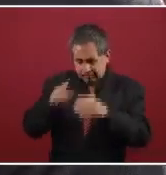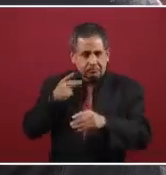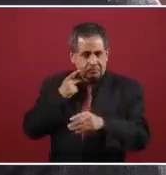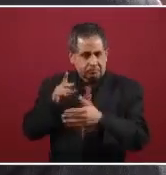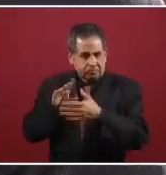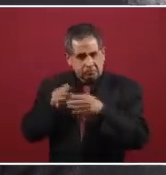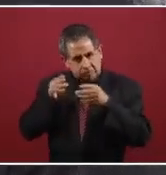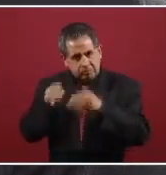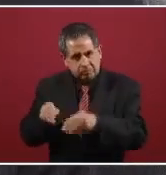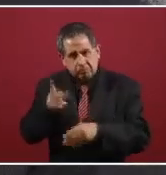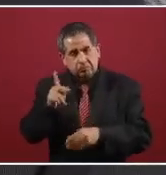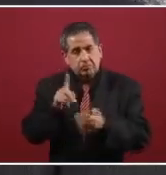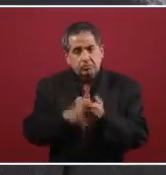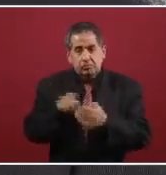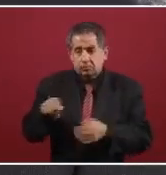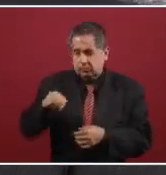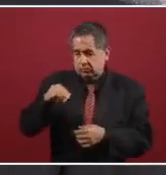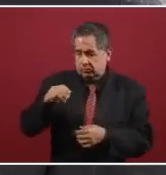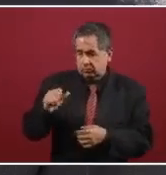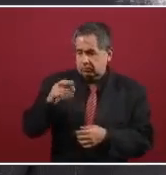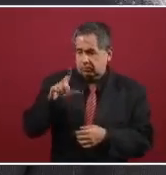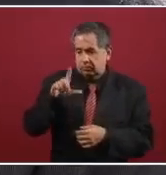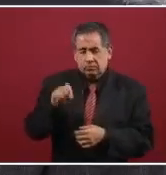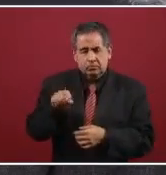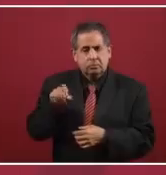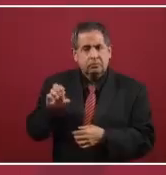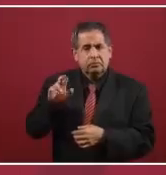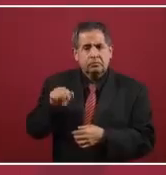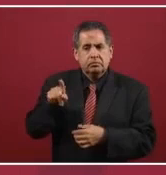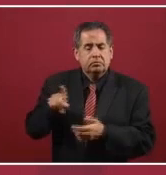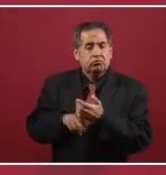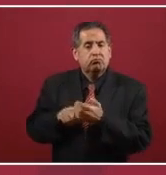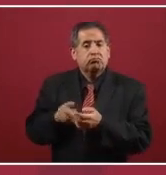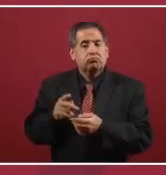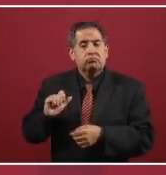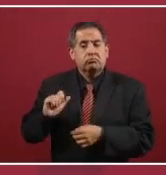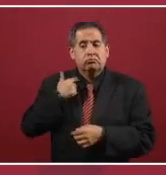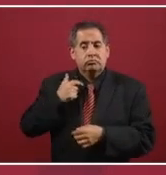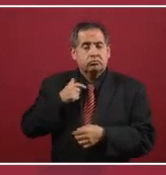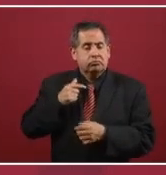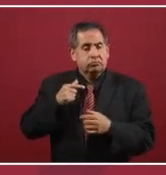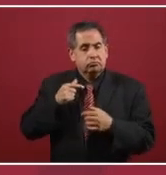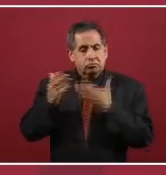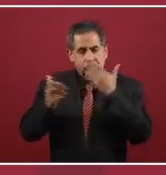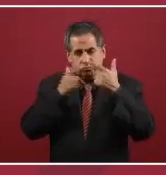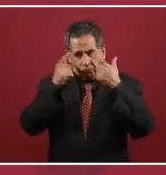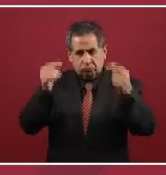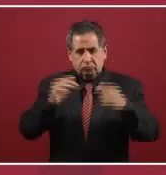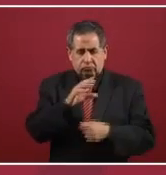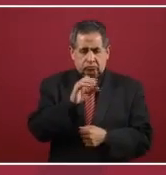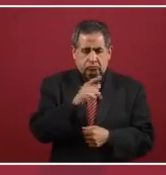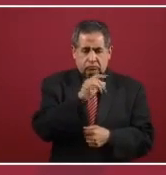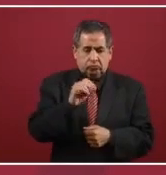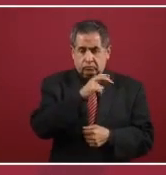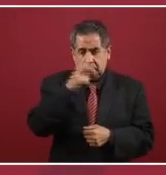política, pero Marcelo es egresado del Colegio de México y su